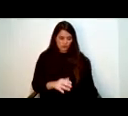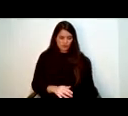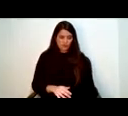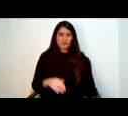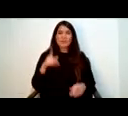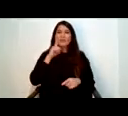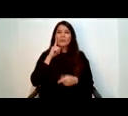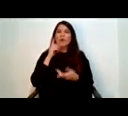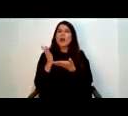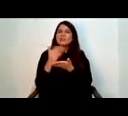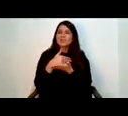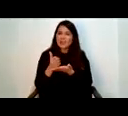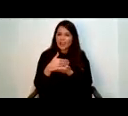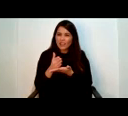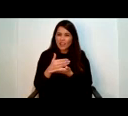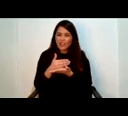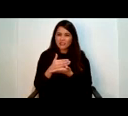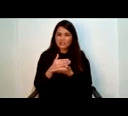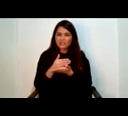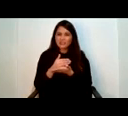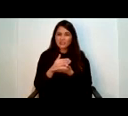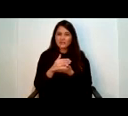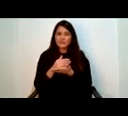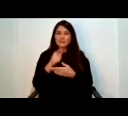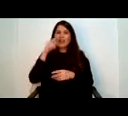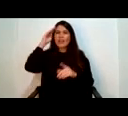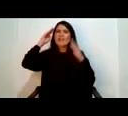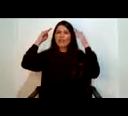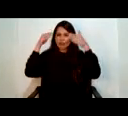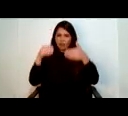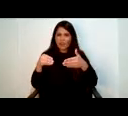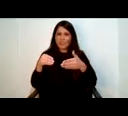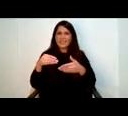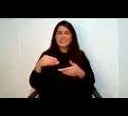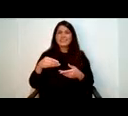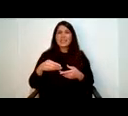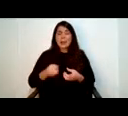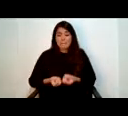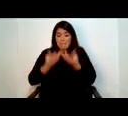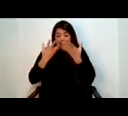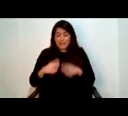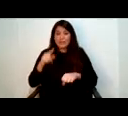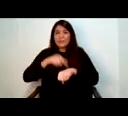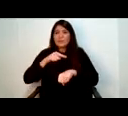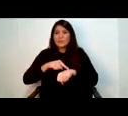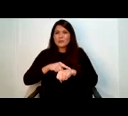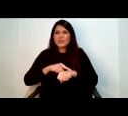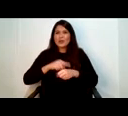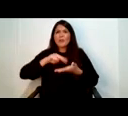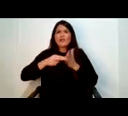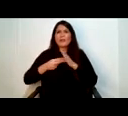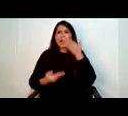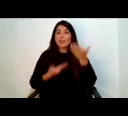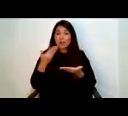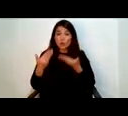tener estrategias que van a estar enfocadas en la crisis misma o en el mismo problema de conducta o en lo que